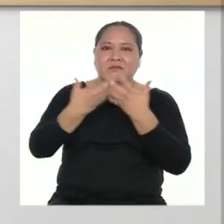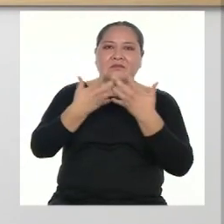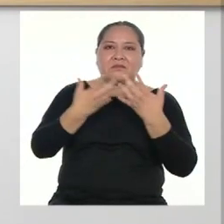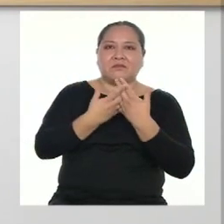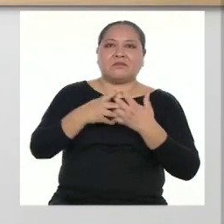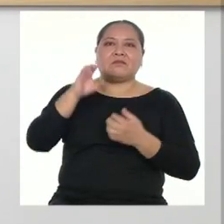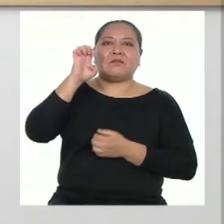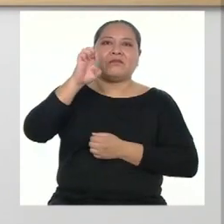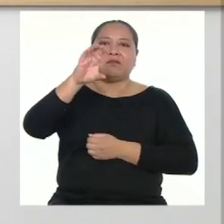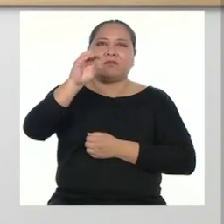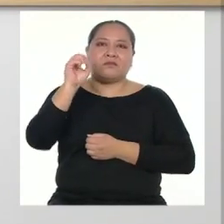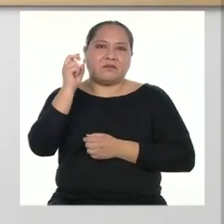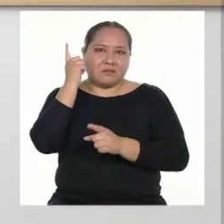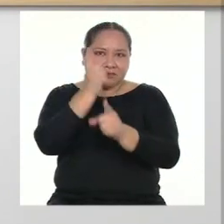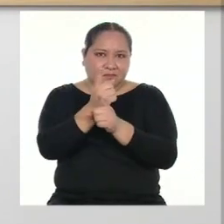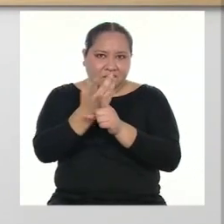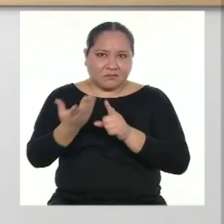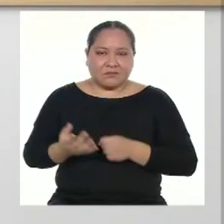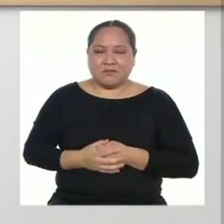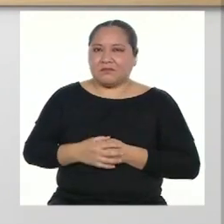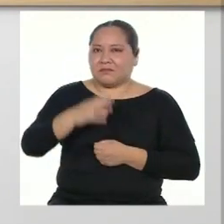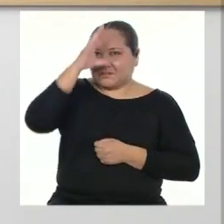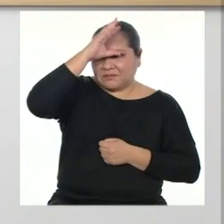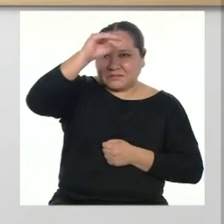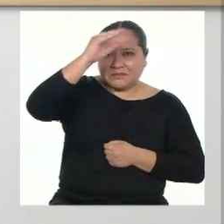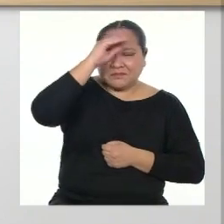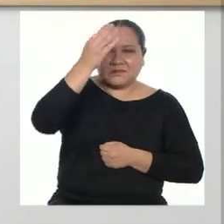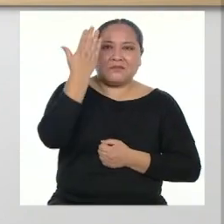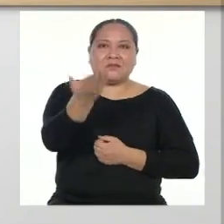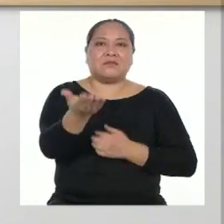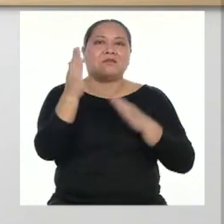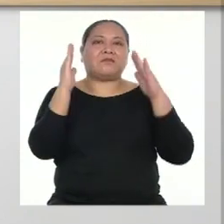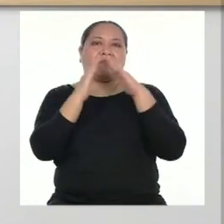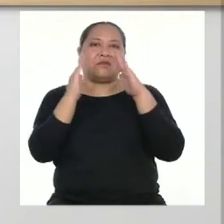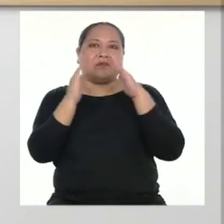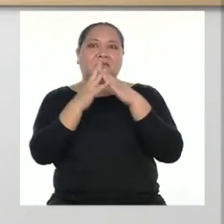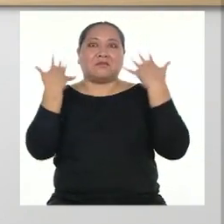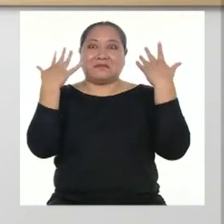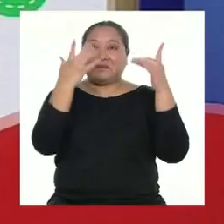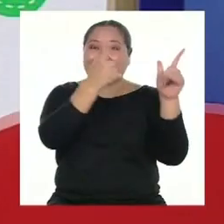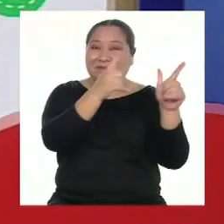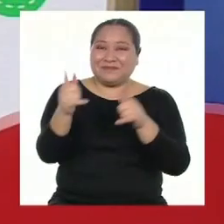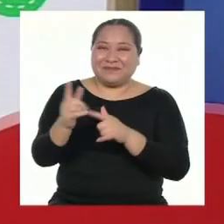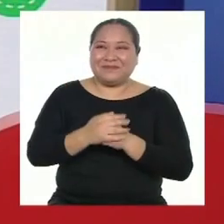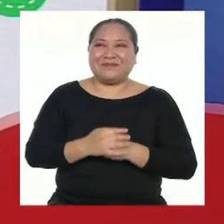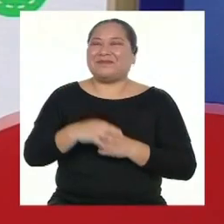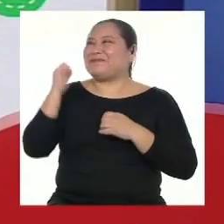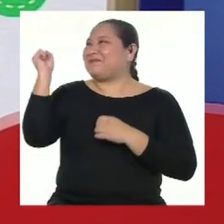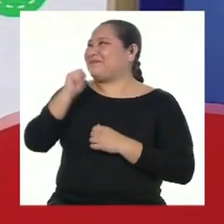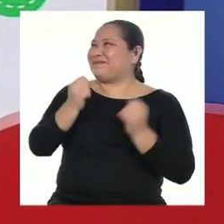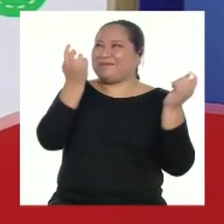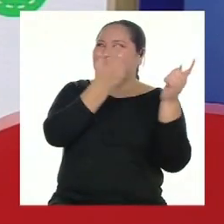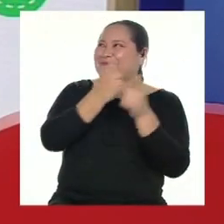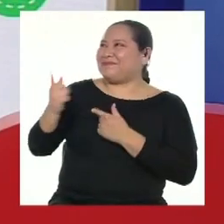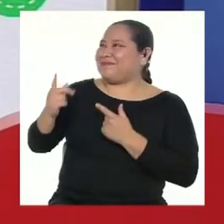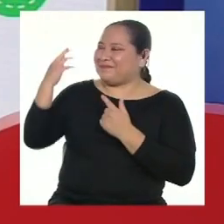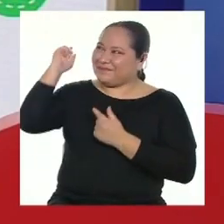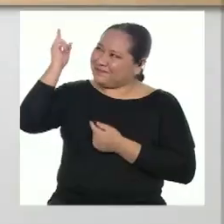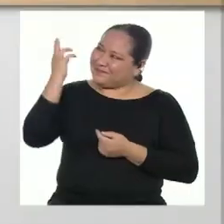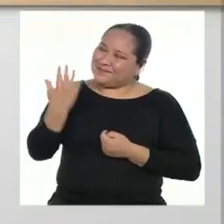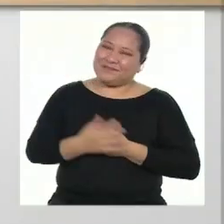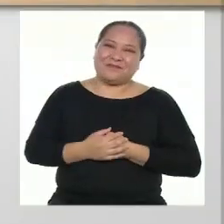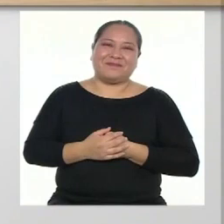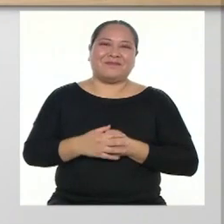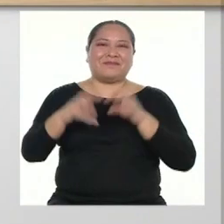la ecoeficiencia. Chicas y chicos en sus casas, ¿están listos? Completamente listos y listas,